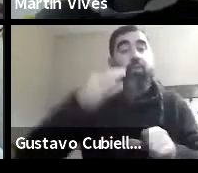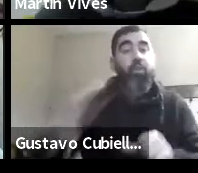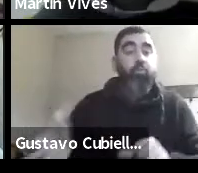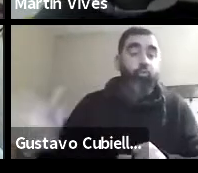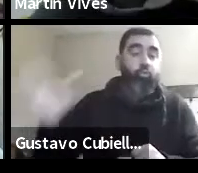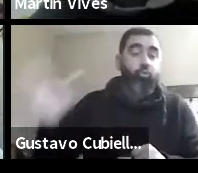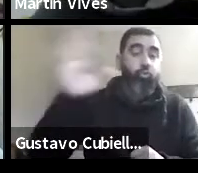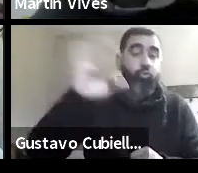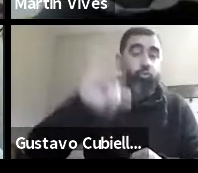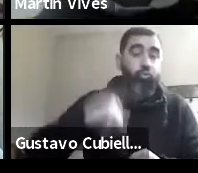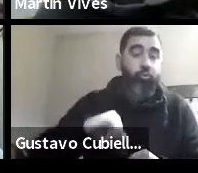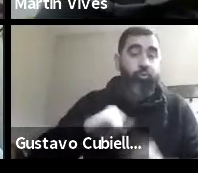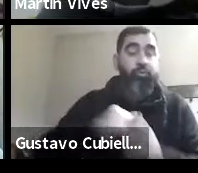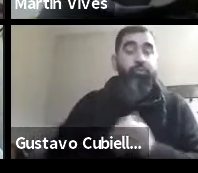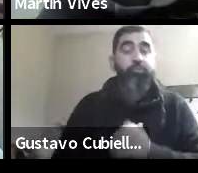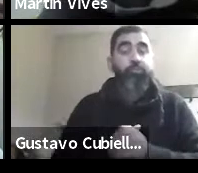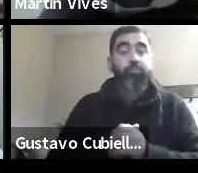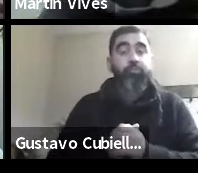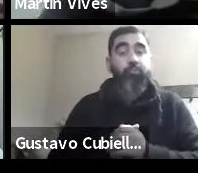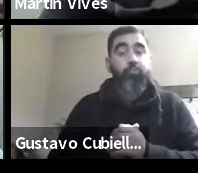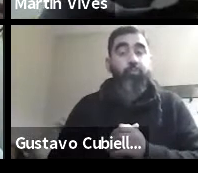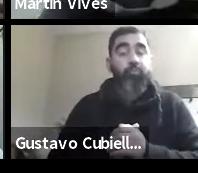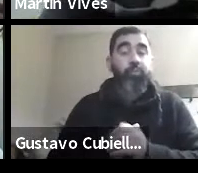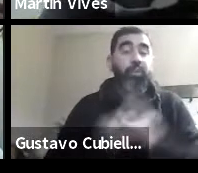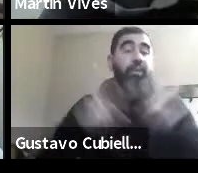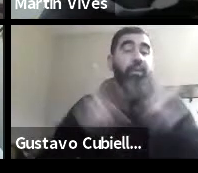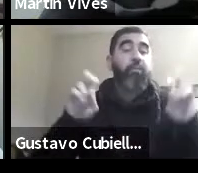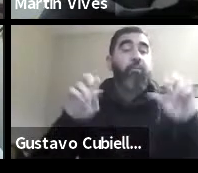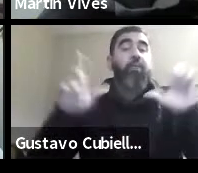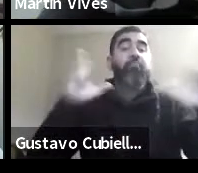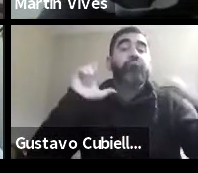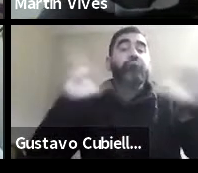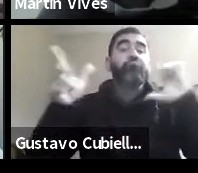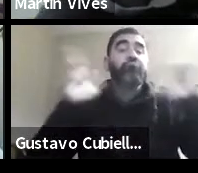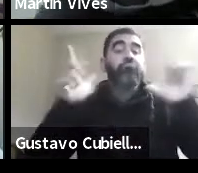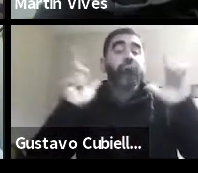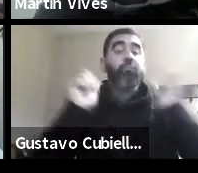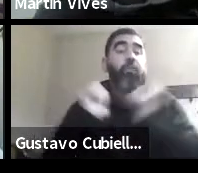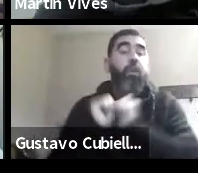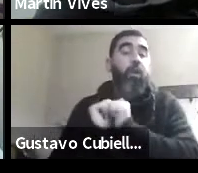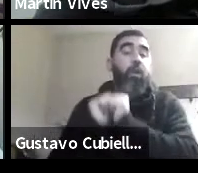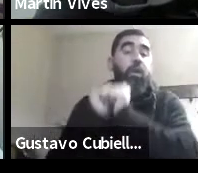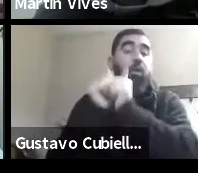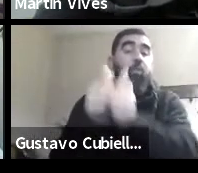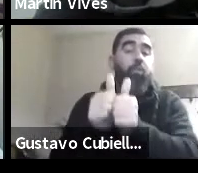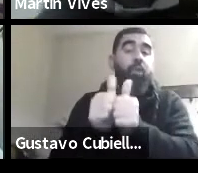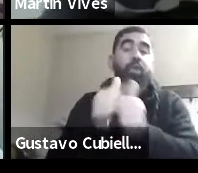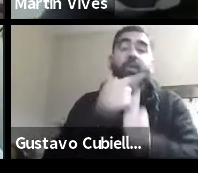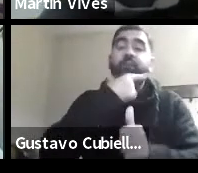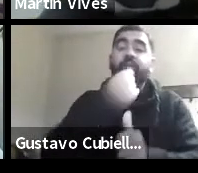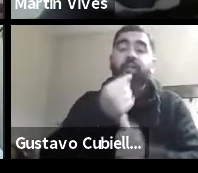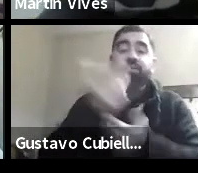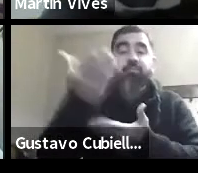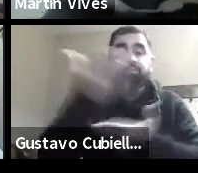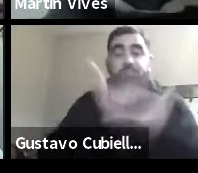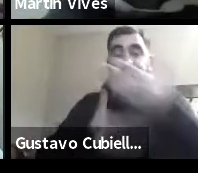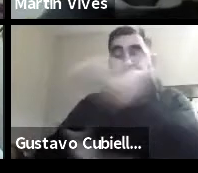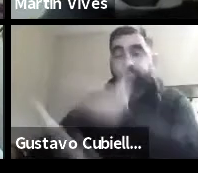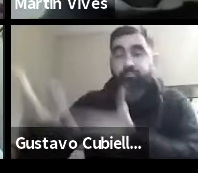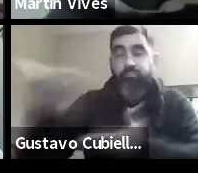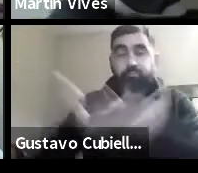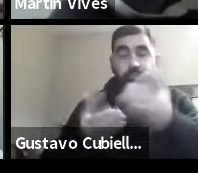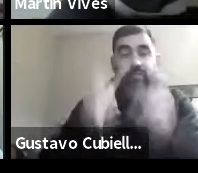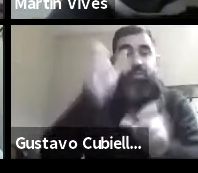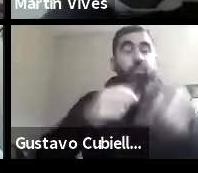conlleva. En el ámbito recreativo, un acompañante que facilite las relaciones interpersonales y la